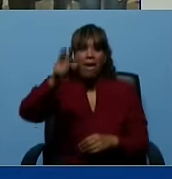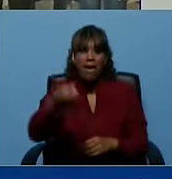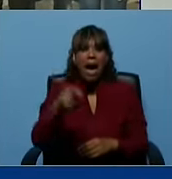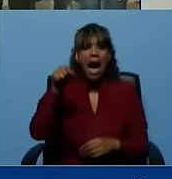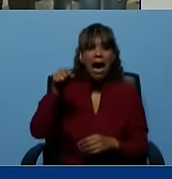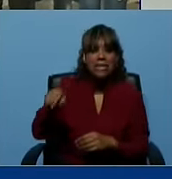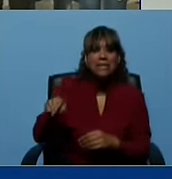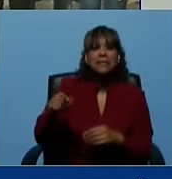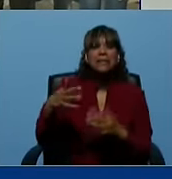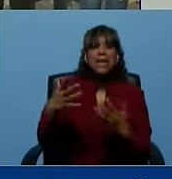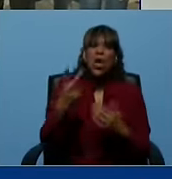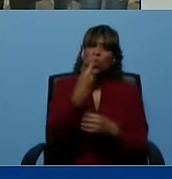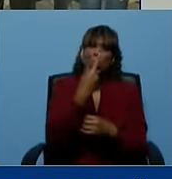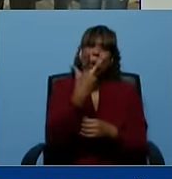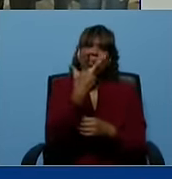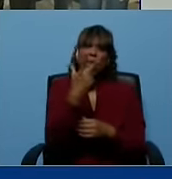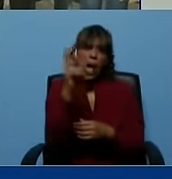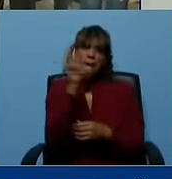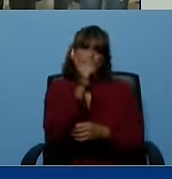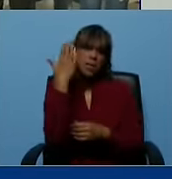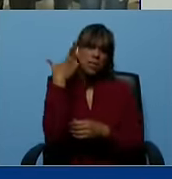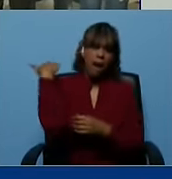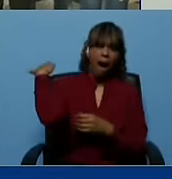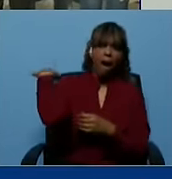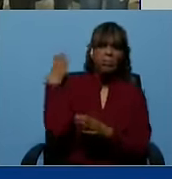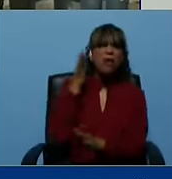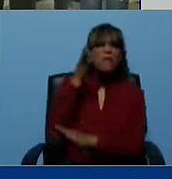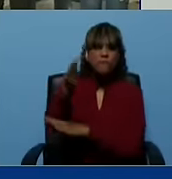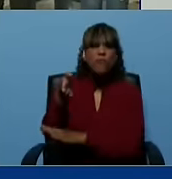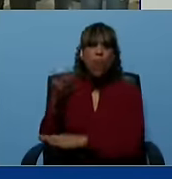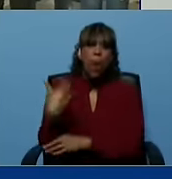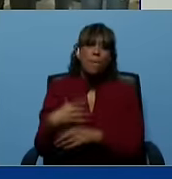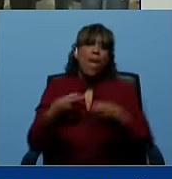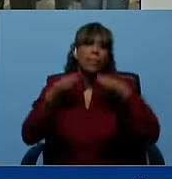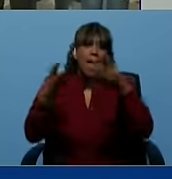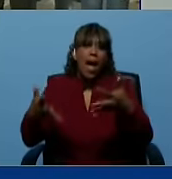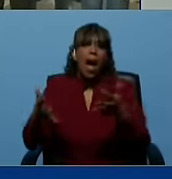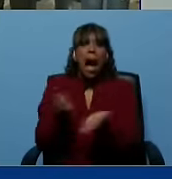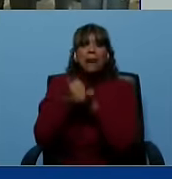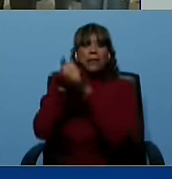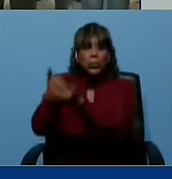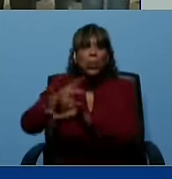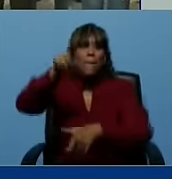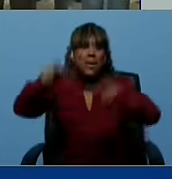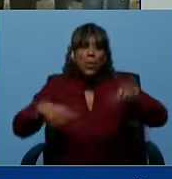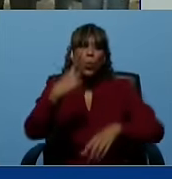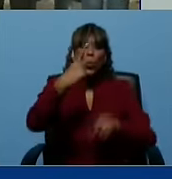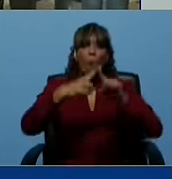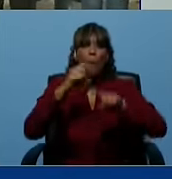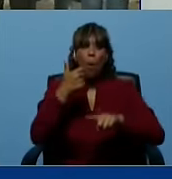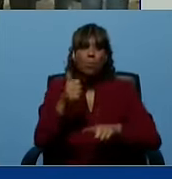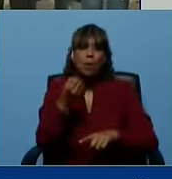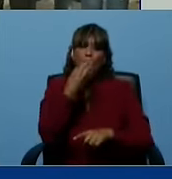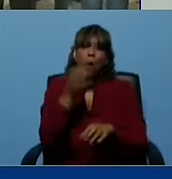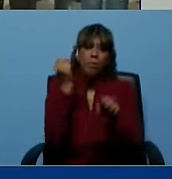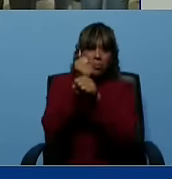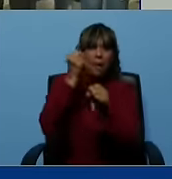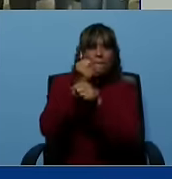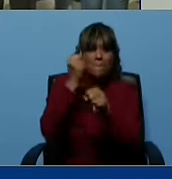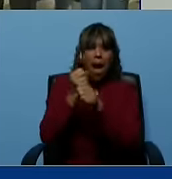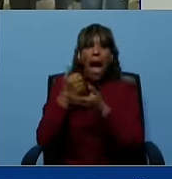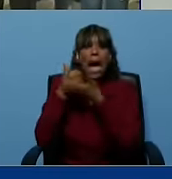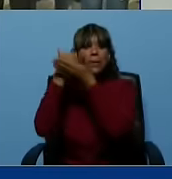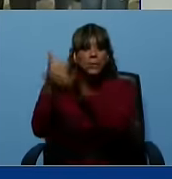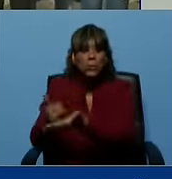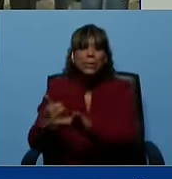Allá estuvimos hace 2-3 meses entregando las ayudas del 1x10, del buen gobierno, las